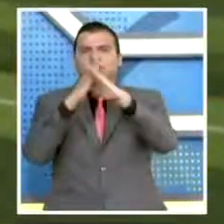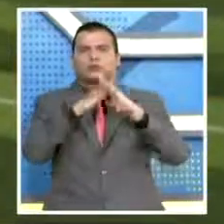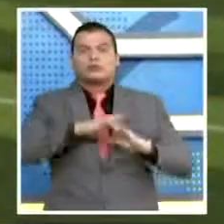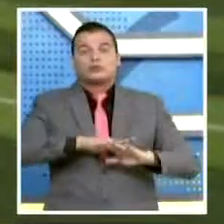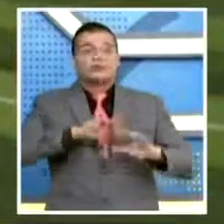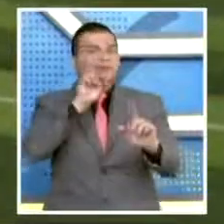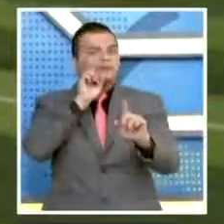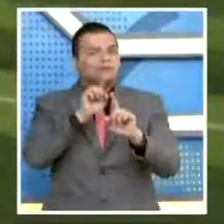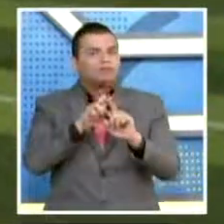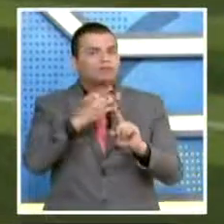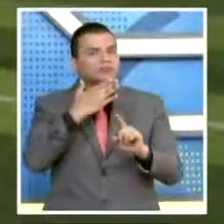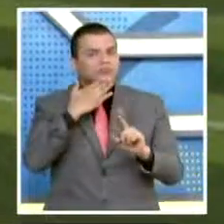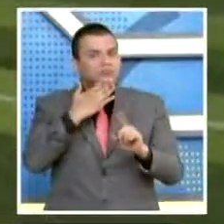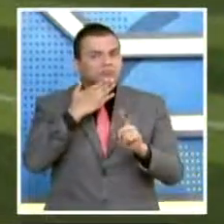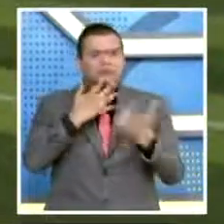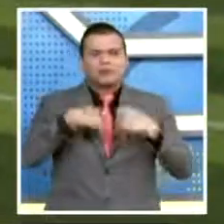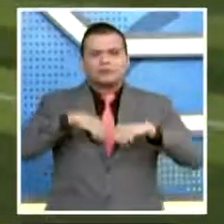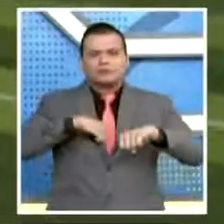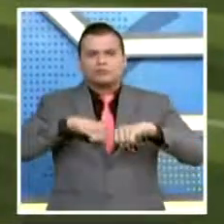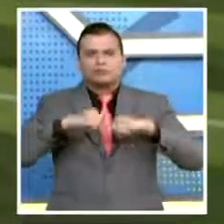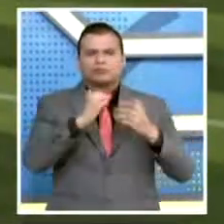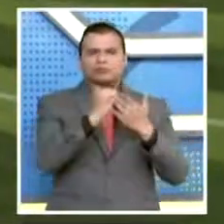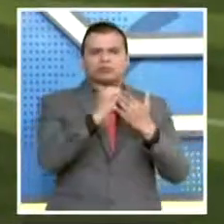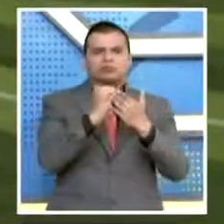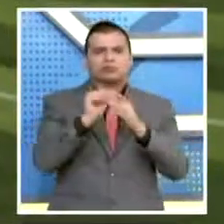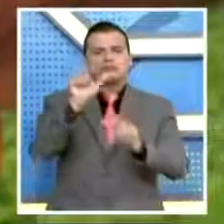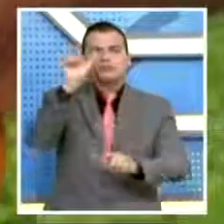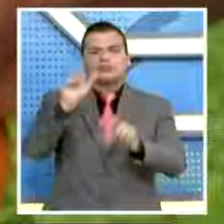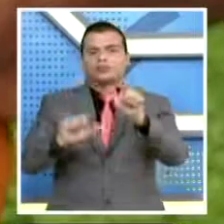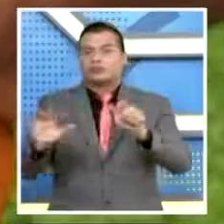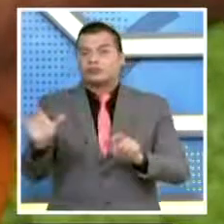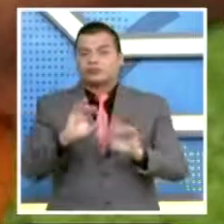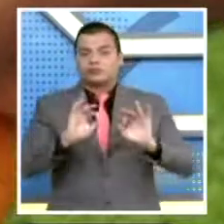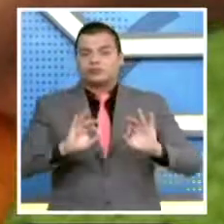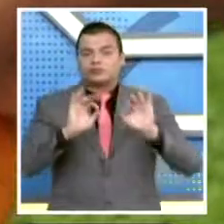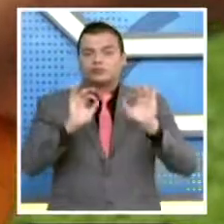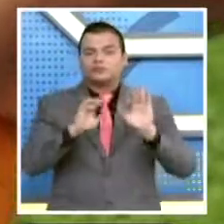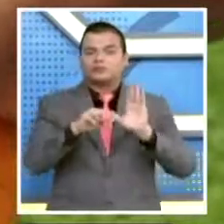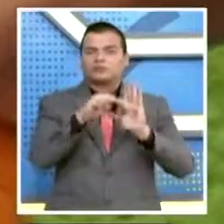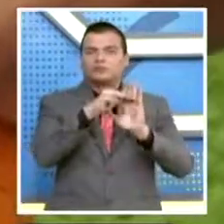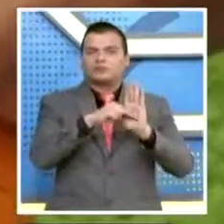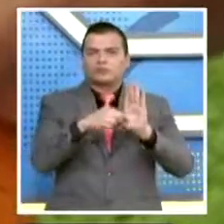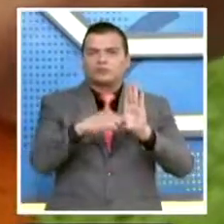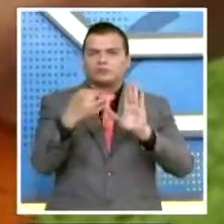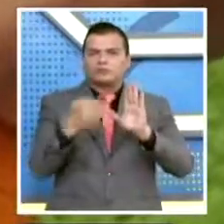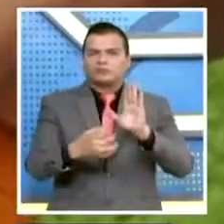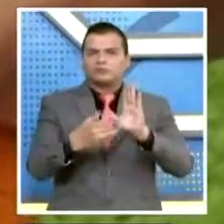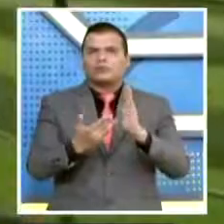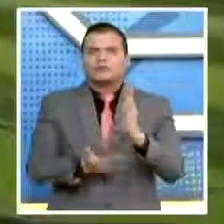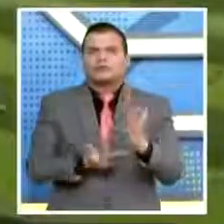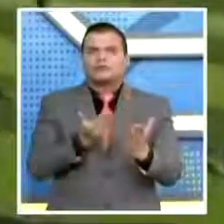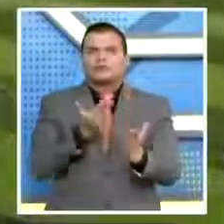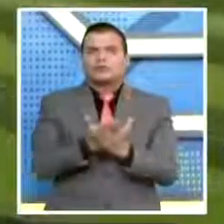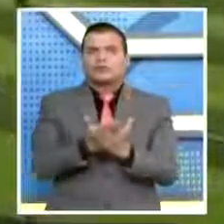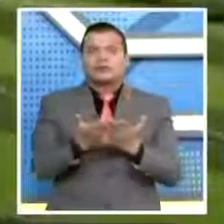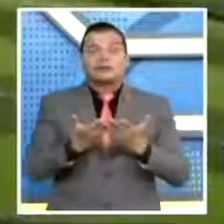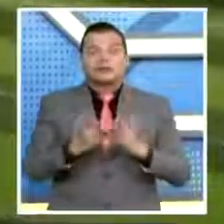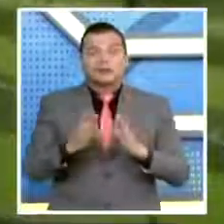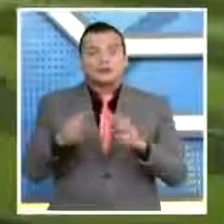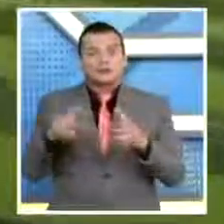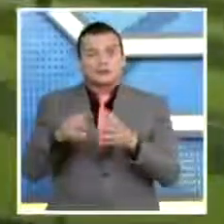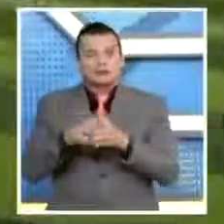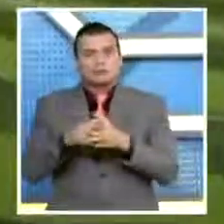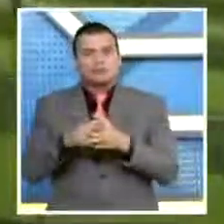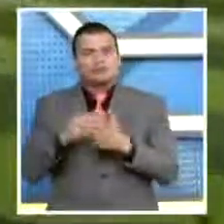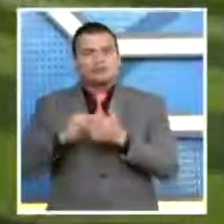mejor bienestar a nuestra clientela en el momento de la apertura esos protocolos de bioseguridad ya tienen el visto bueno de la secretaría